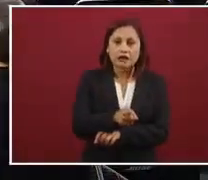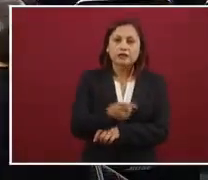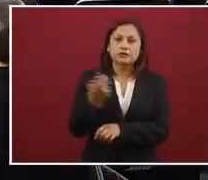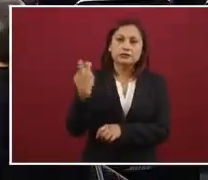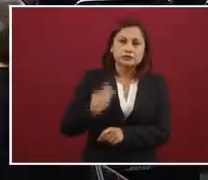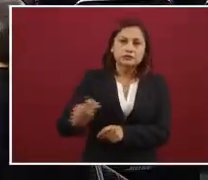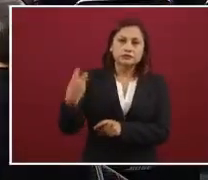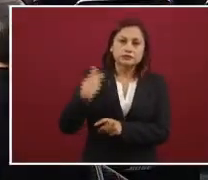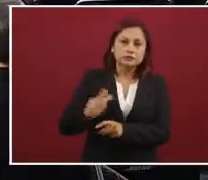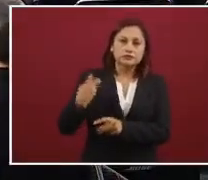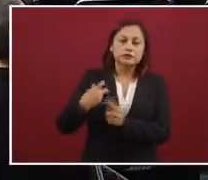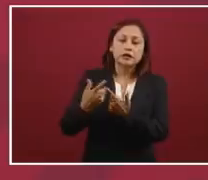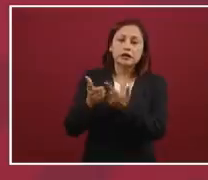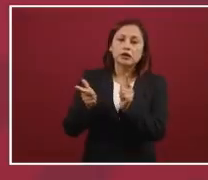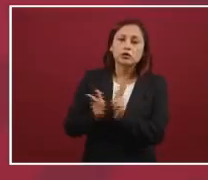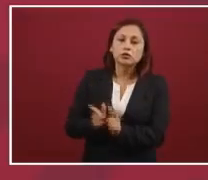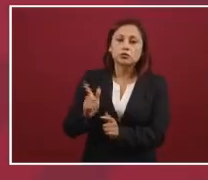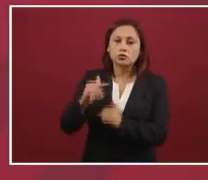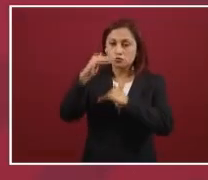30.